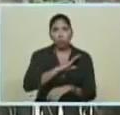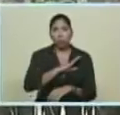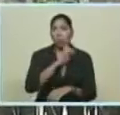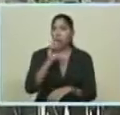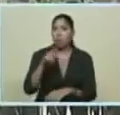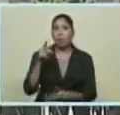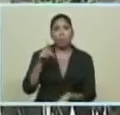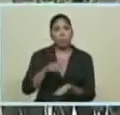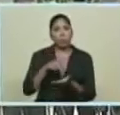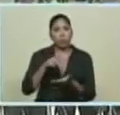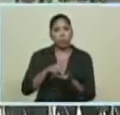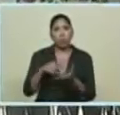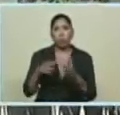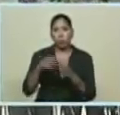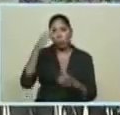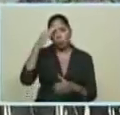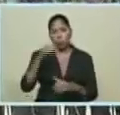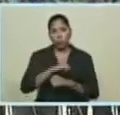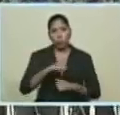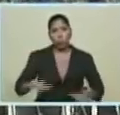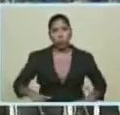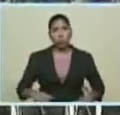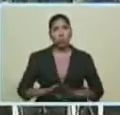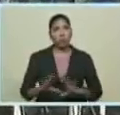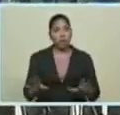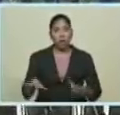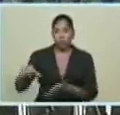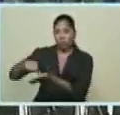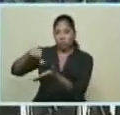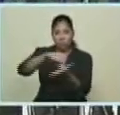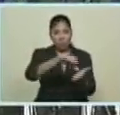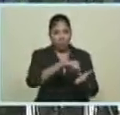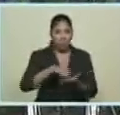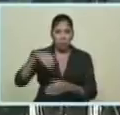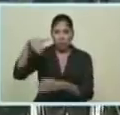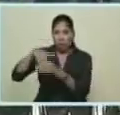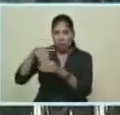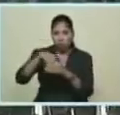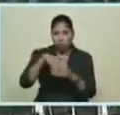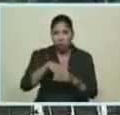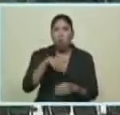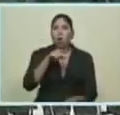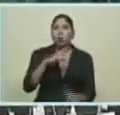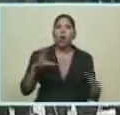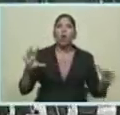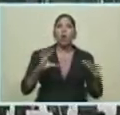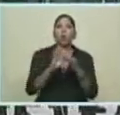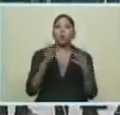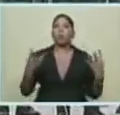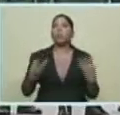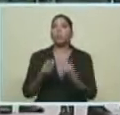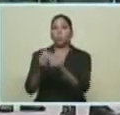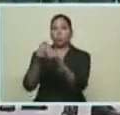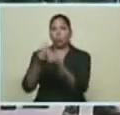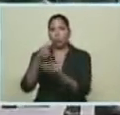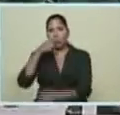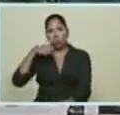Nacional Bolivariana, en todos los centros electorales. Y ustedes junto al pueblo fueron